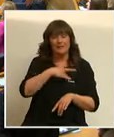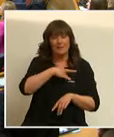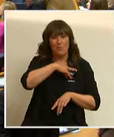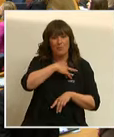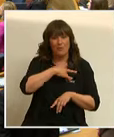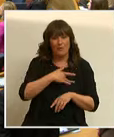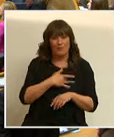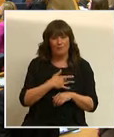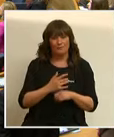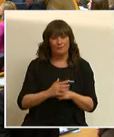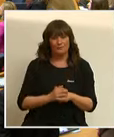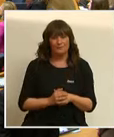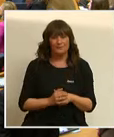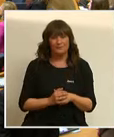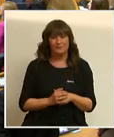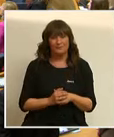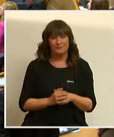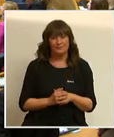cantis de amor.